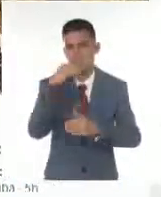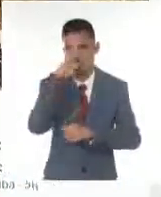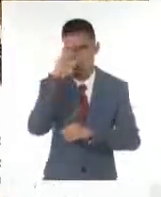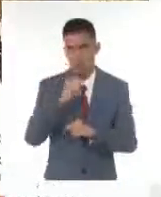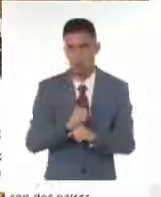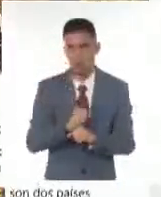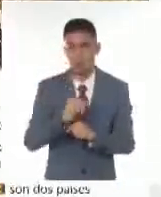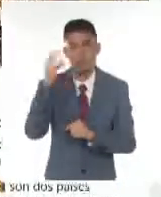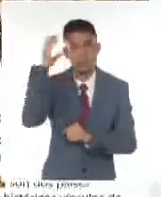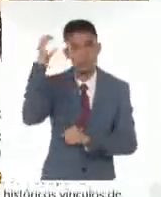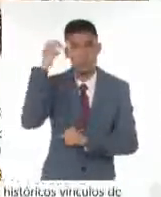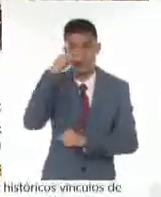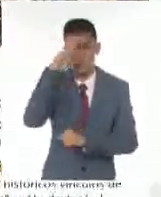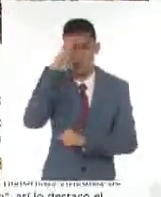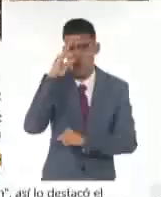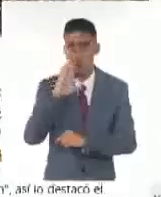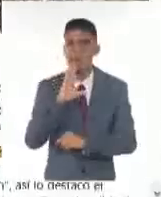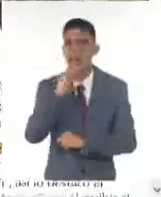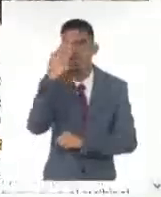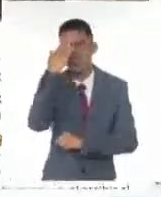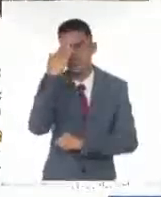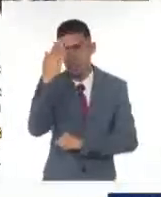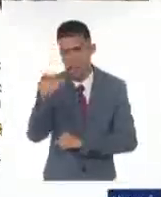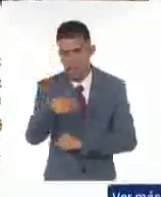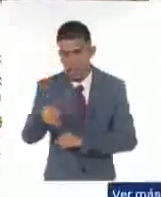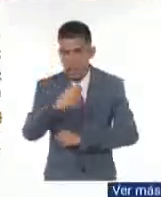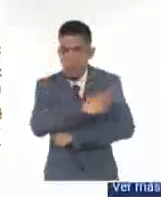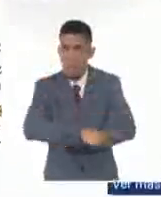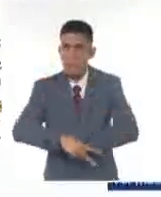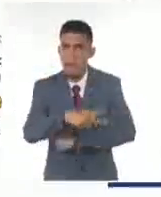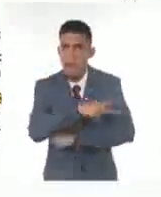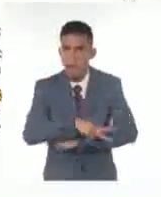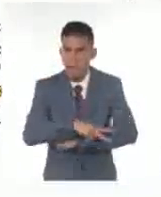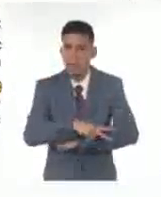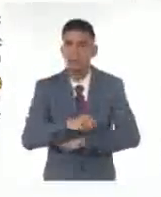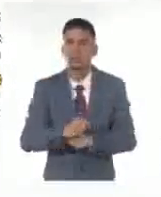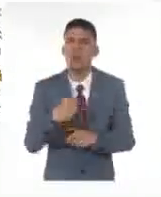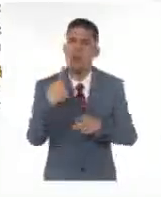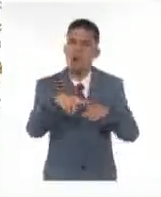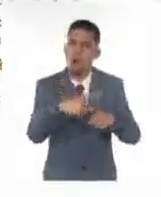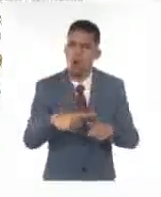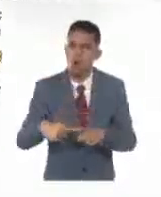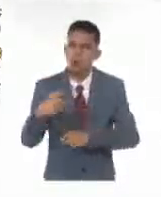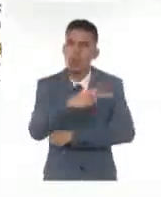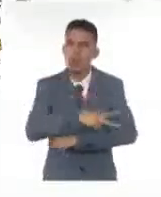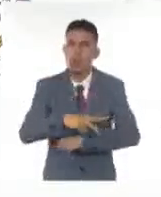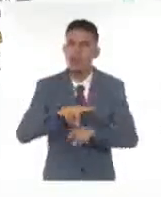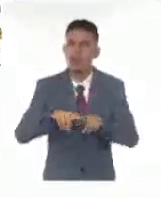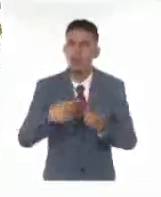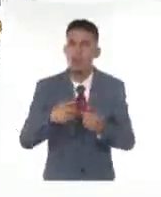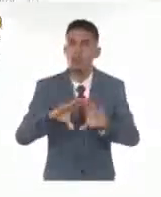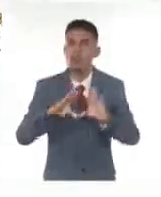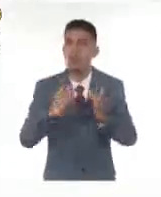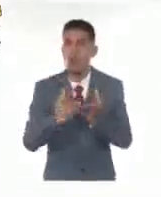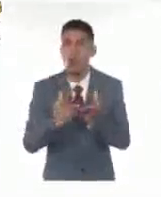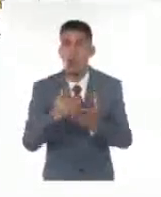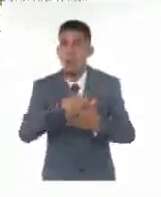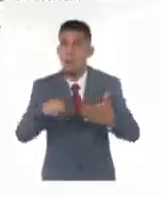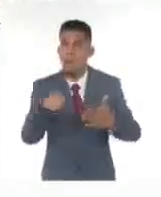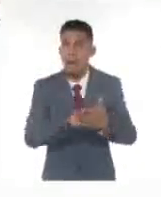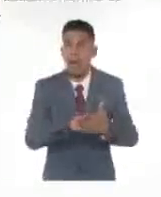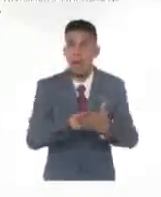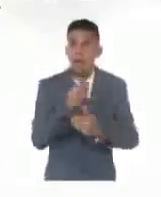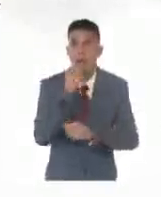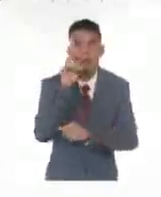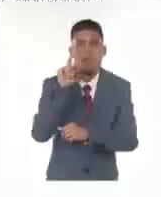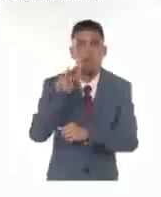agradece a los gobiernos de la República de Kenia, de la República Federal de Somalia y de otros países por las gestiones que aún se llevan a cabo en